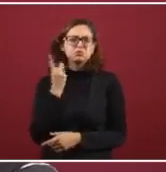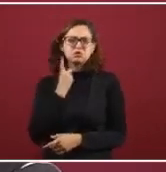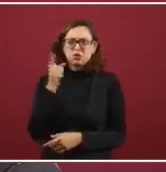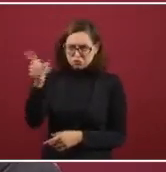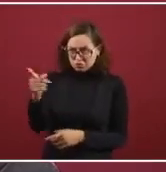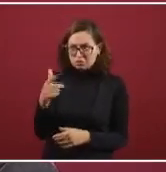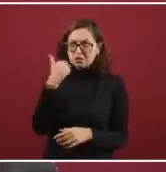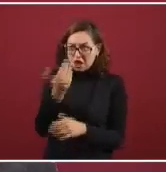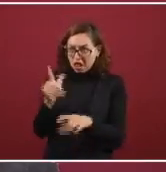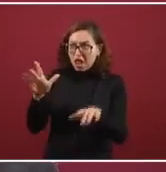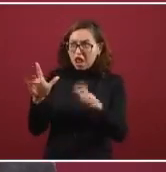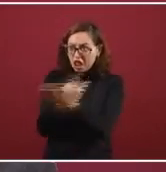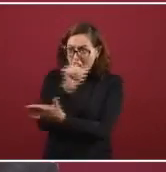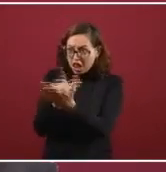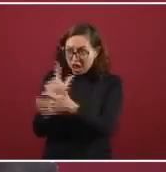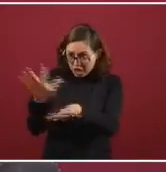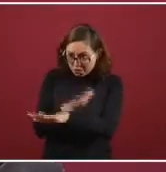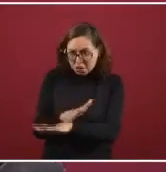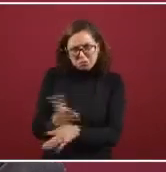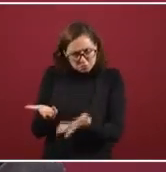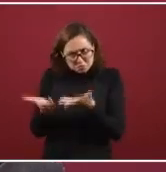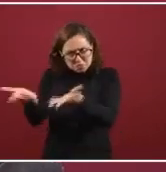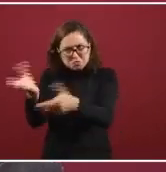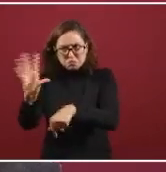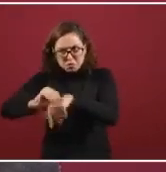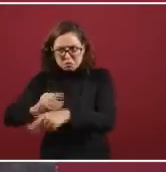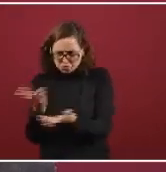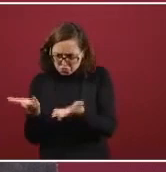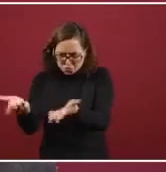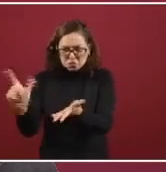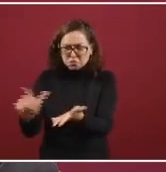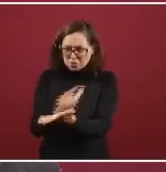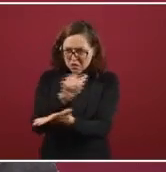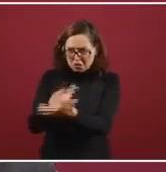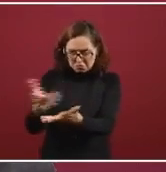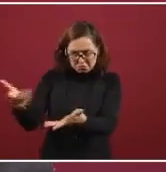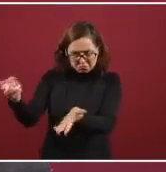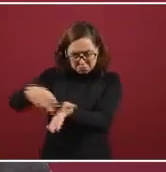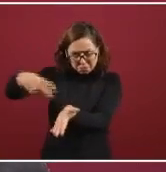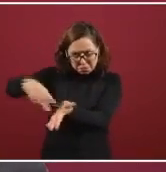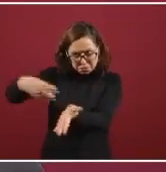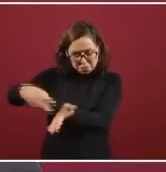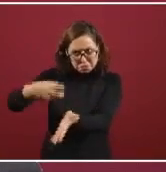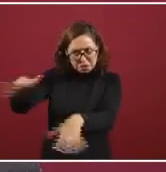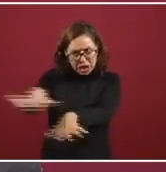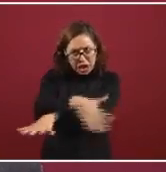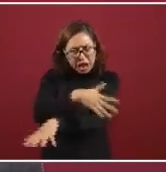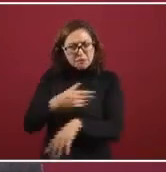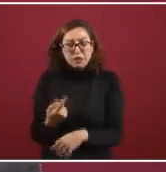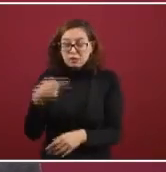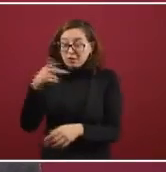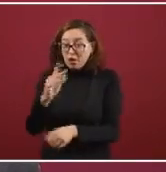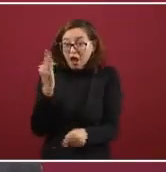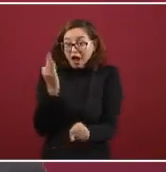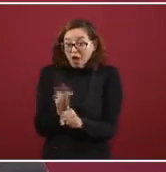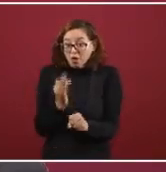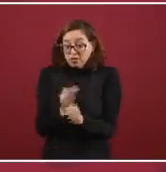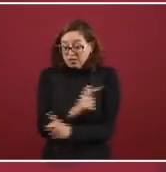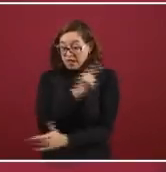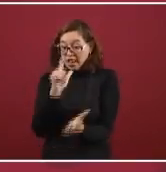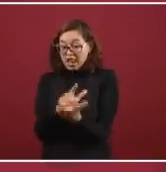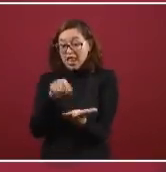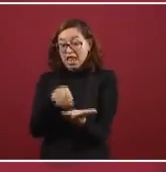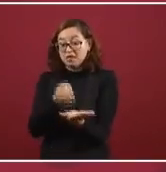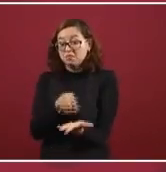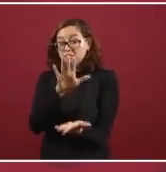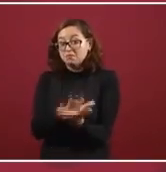legisladores. Pero la ley actual dice que no puedes pasar por el territorio mexicano si no te registras y